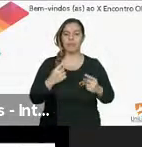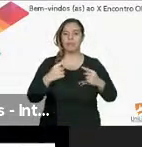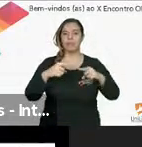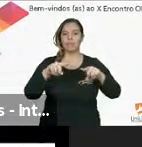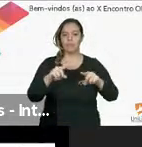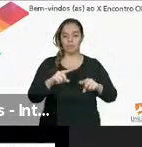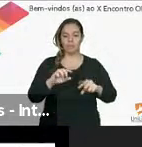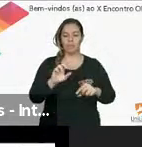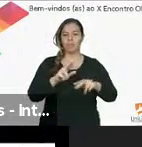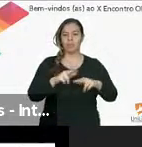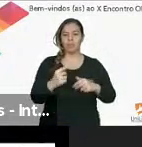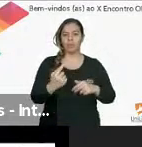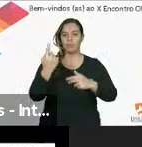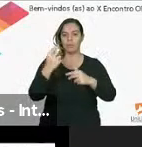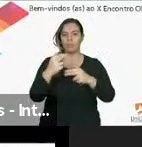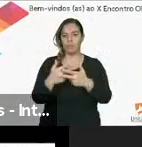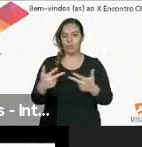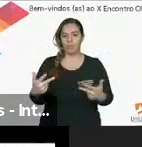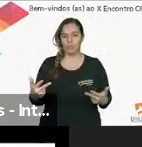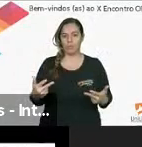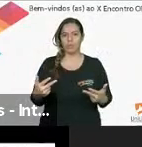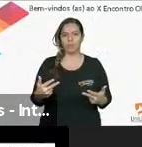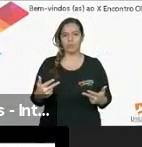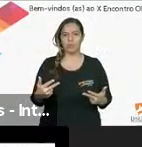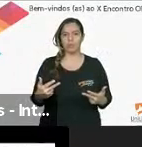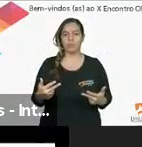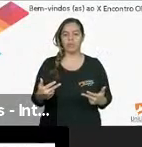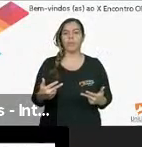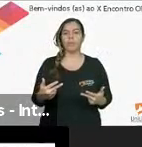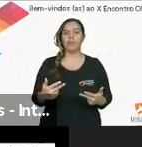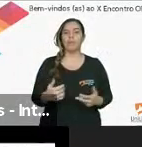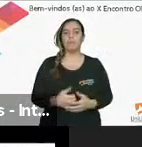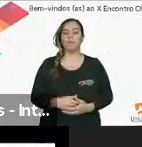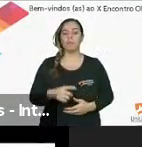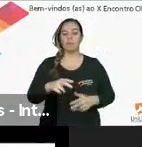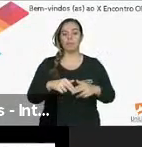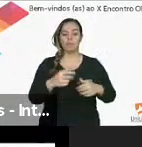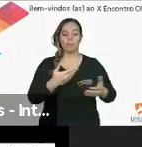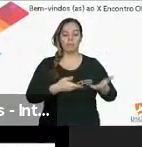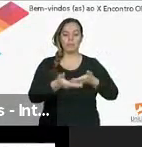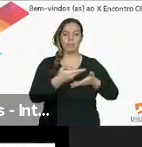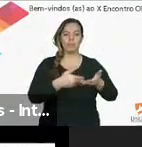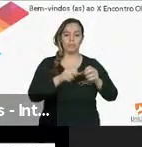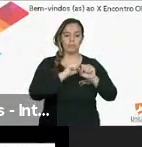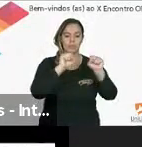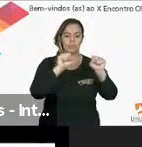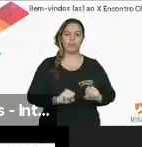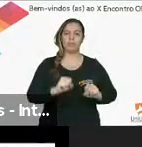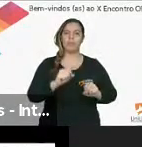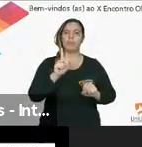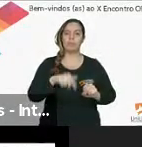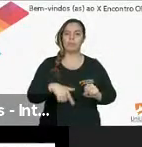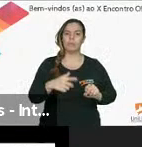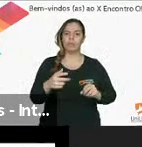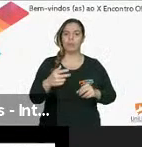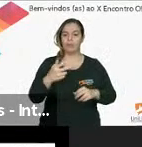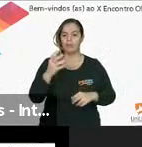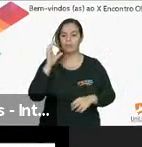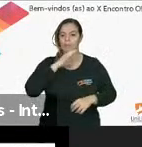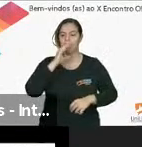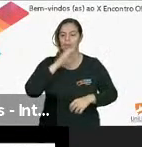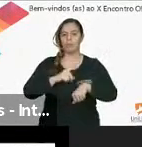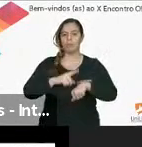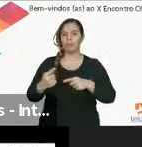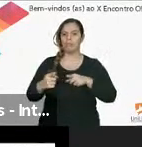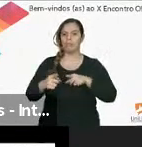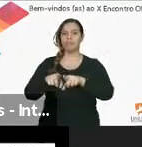componente. Depende de la configuración dinámica, sistémica, que es una configuración dinámica. Y está cambiando, hay